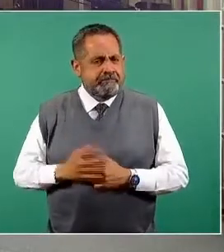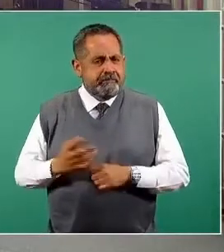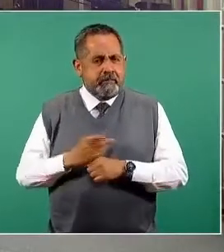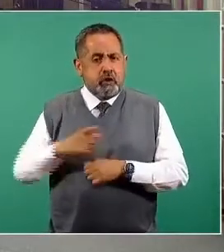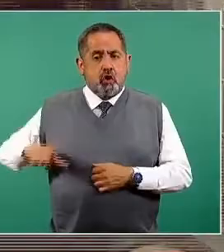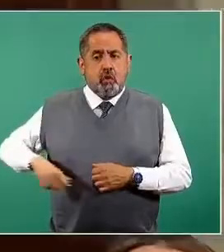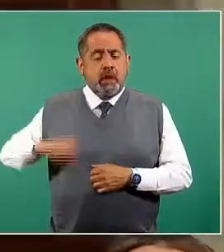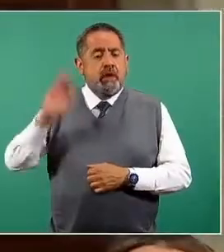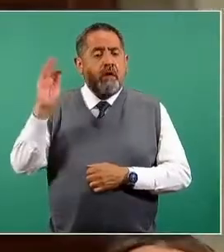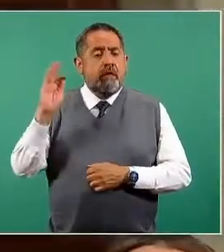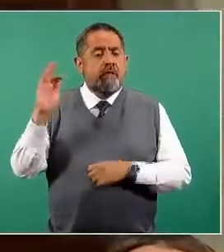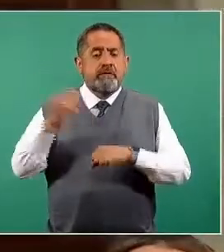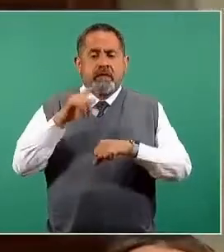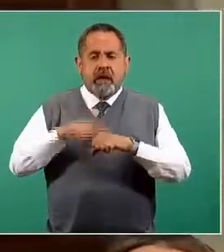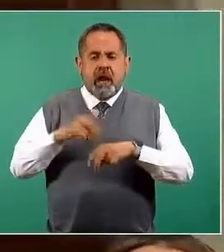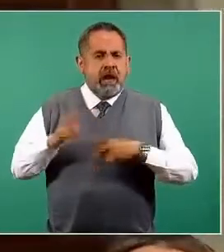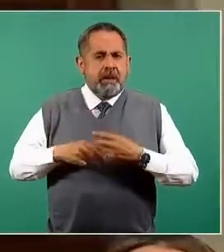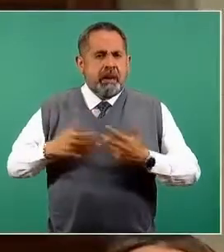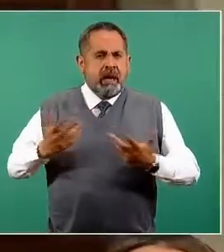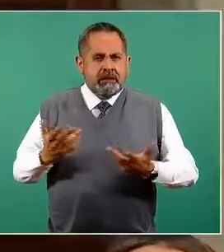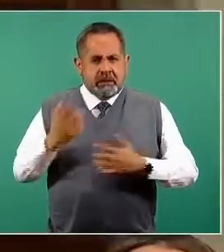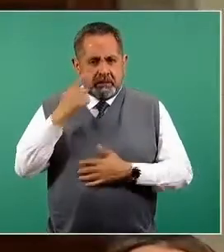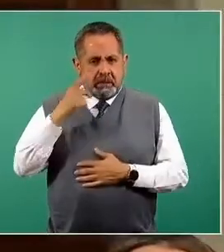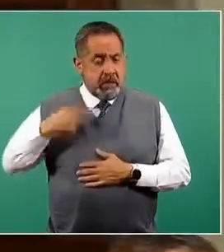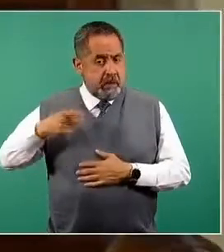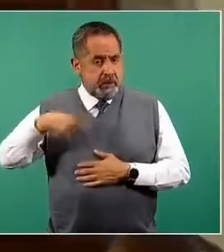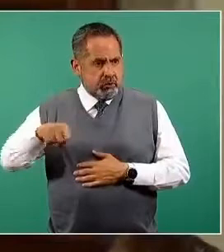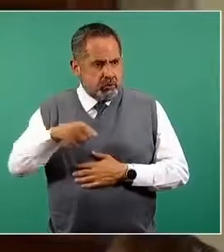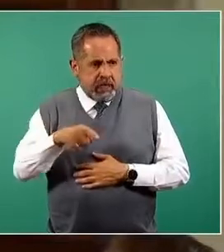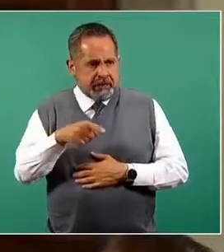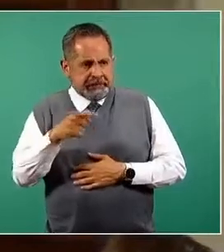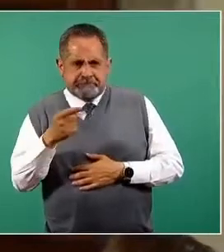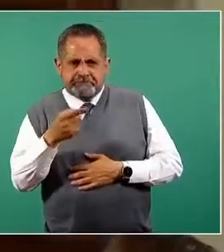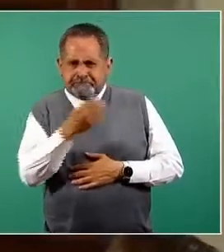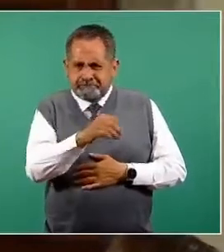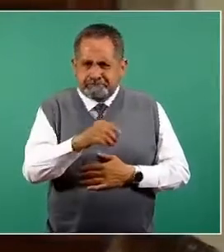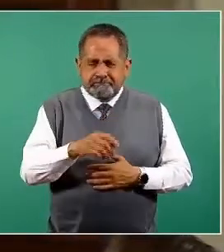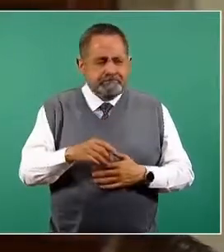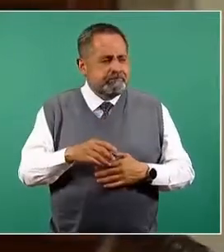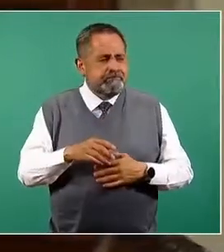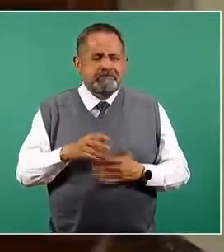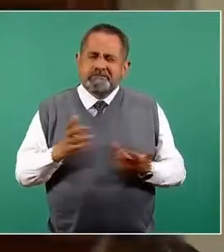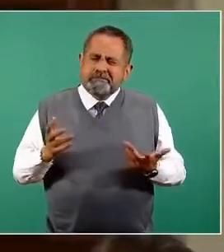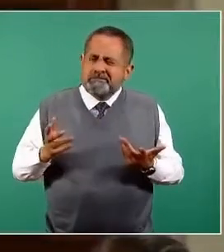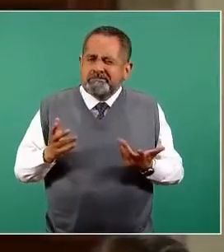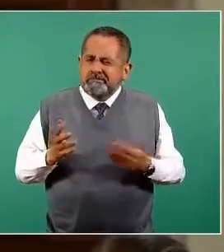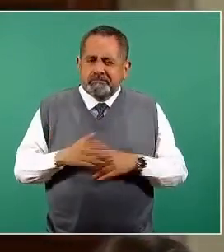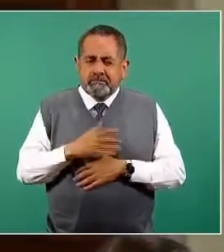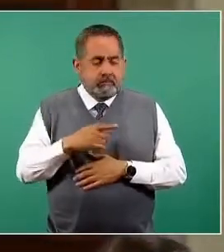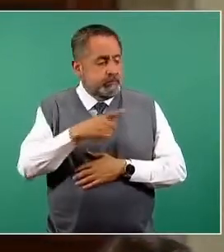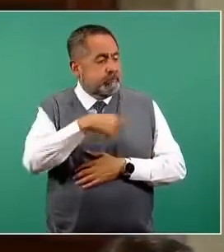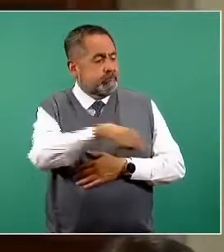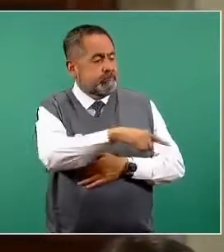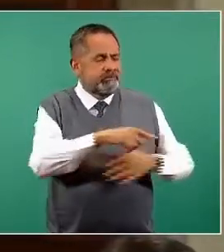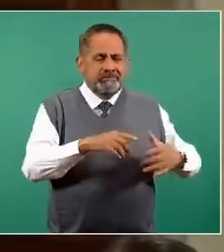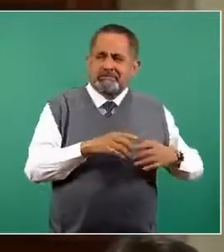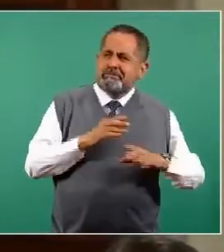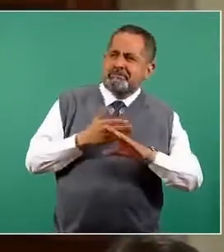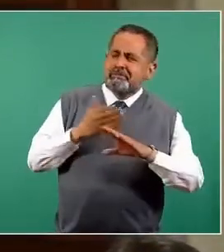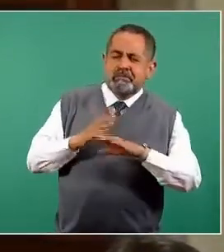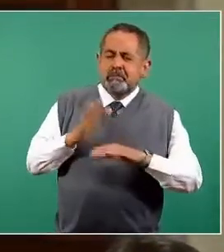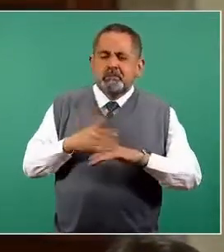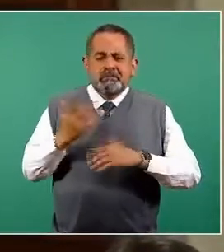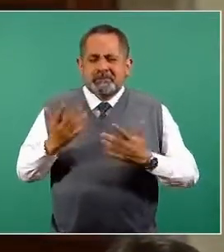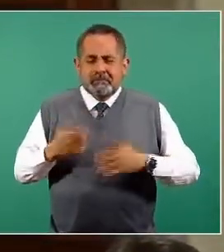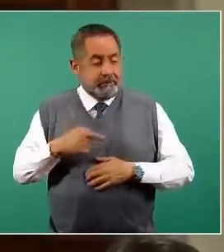federal para obligar, entre comillas, a estas personas? Porque digo que es una prensa carroñera de cadáveres, porque han